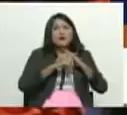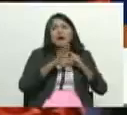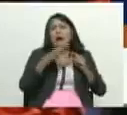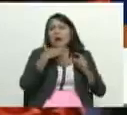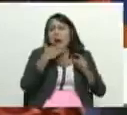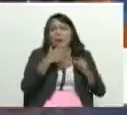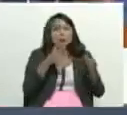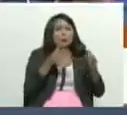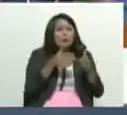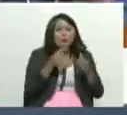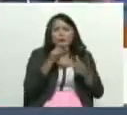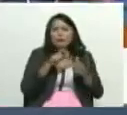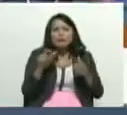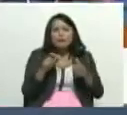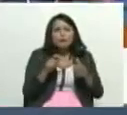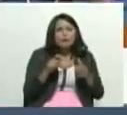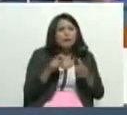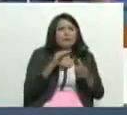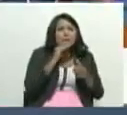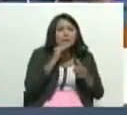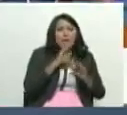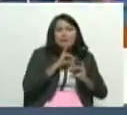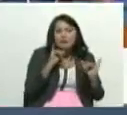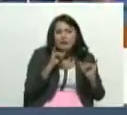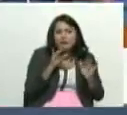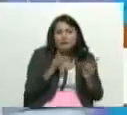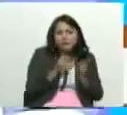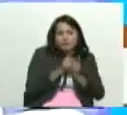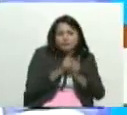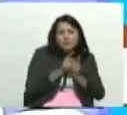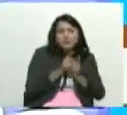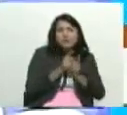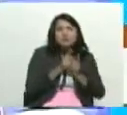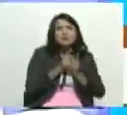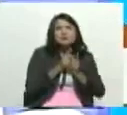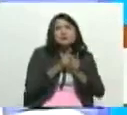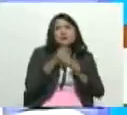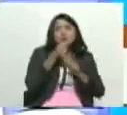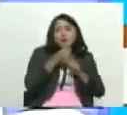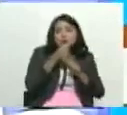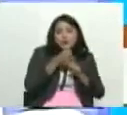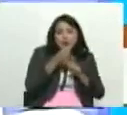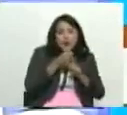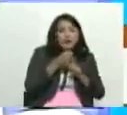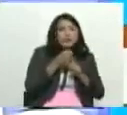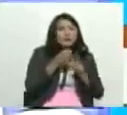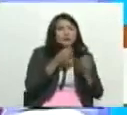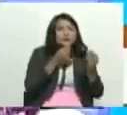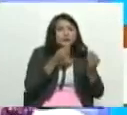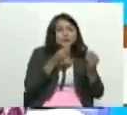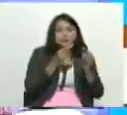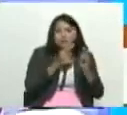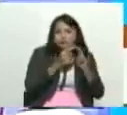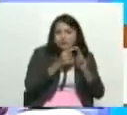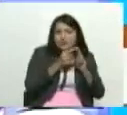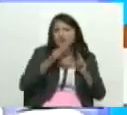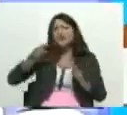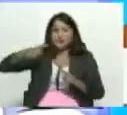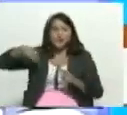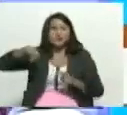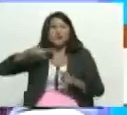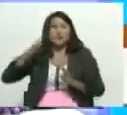personas que están bravos y que están luchando sobre algo que no conocemos nosotros sabemos